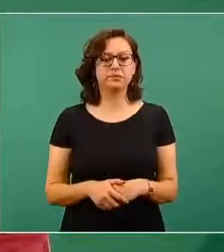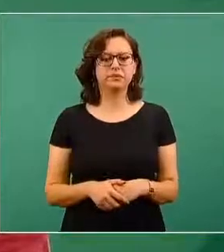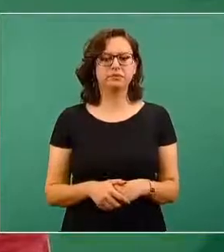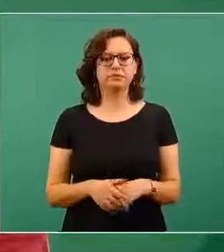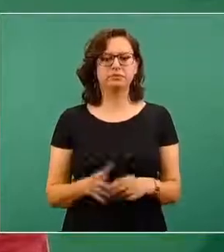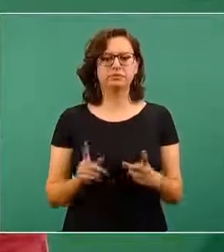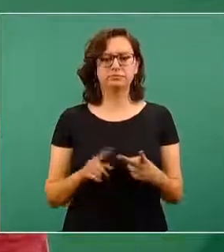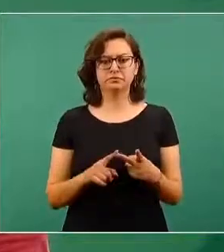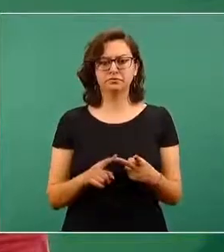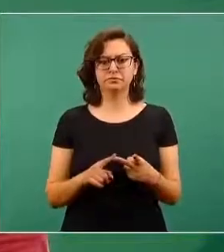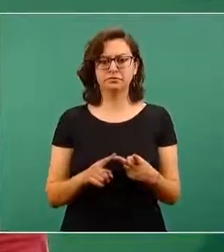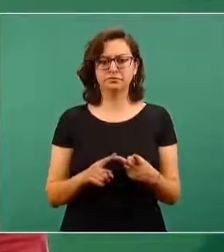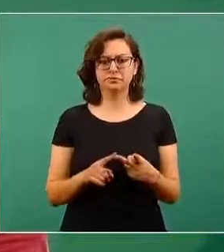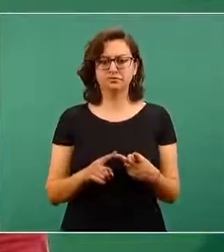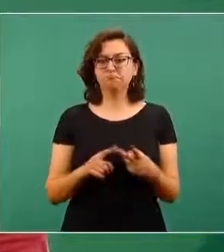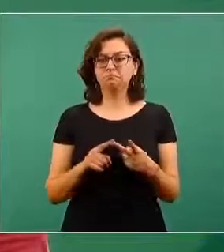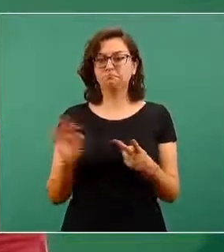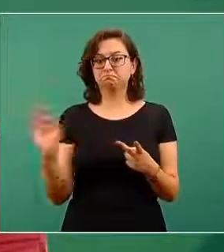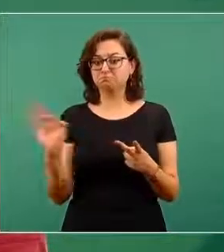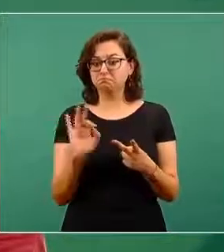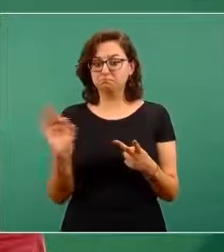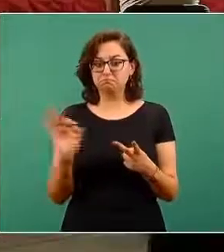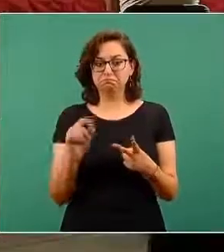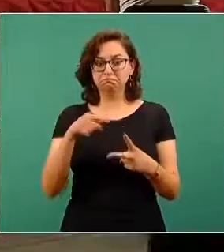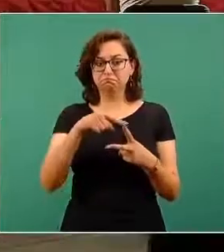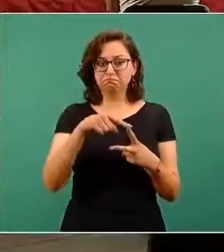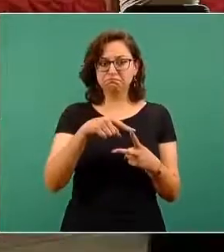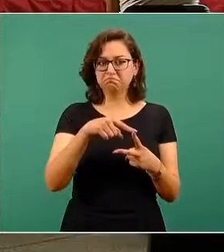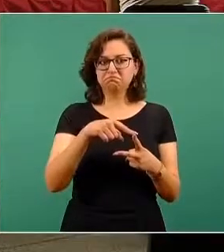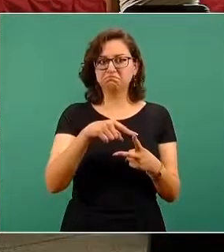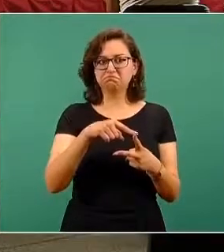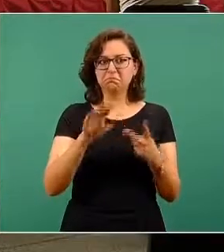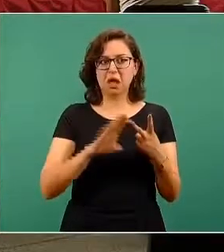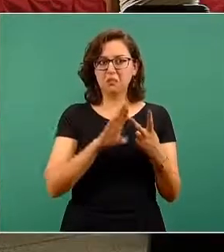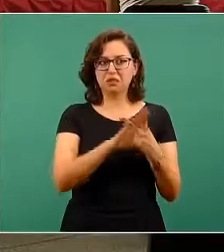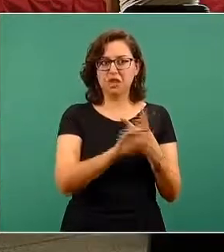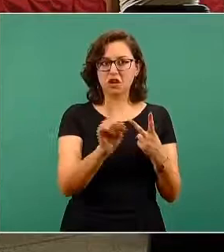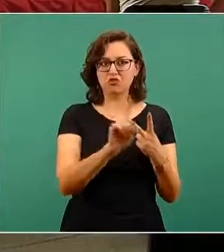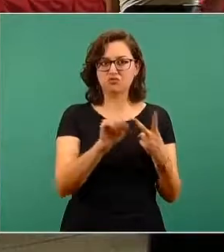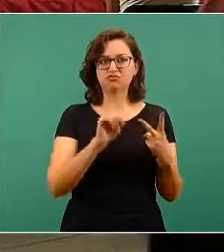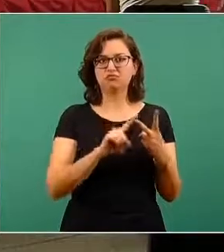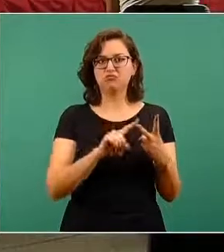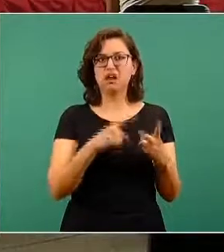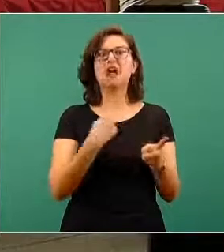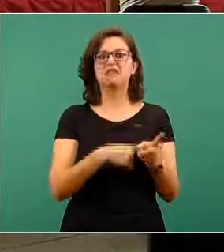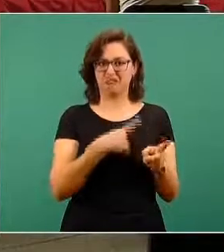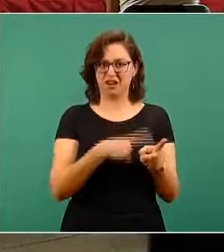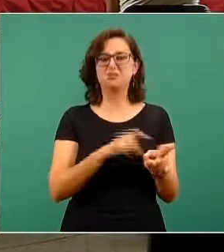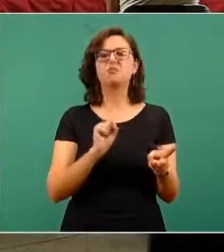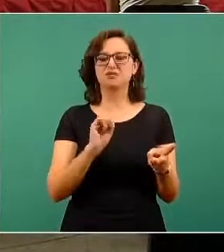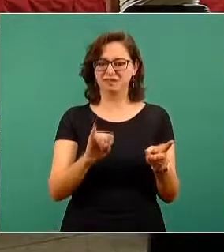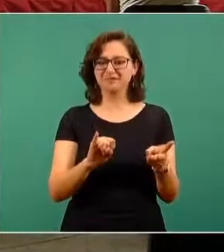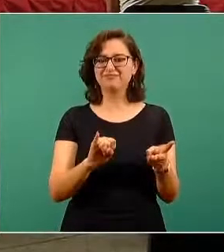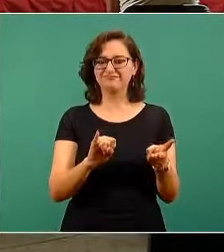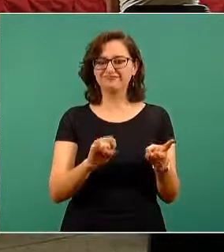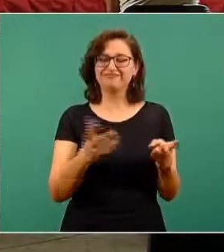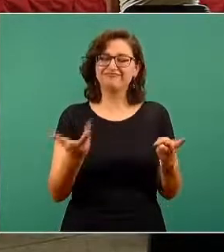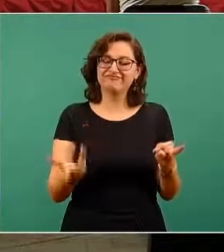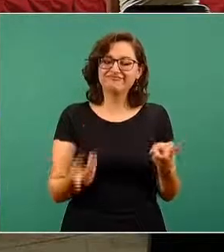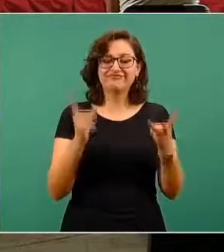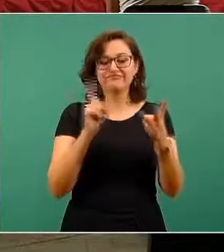Puede ocurrir que una vacuna no proteja ni contra lo primero ni contra lo segundo, pero sí contra lo tercero, que podría